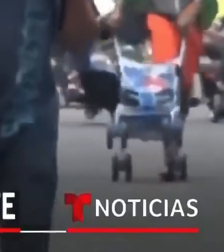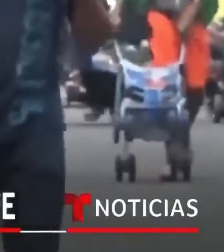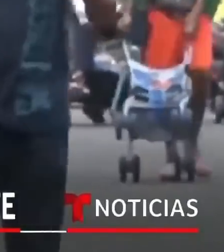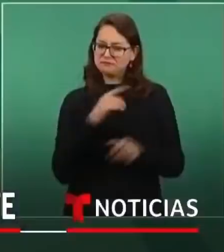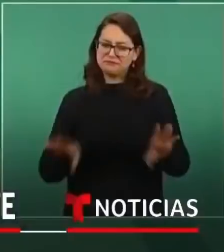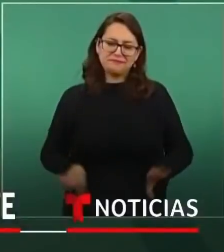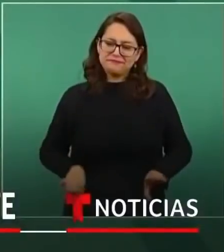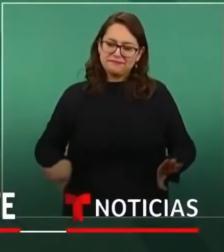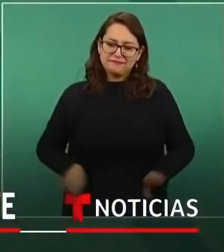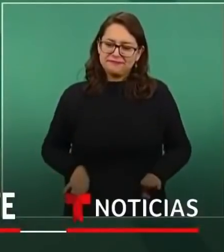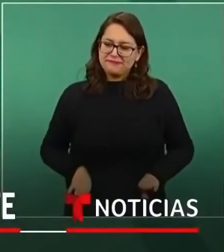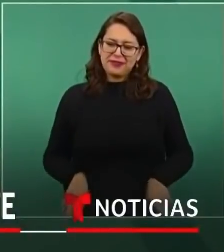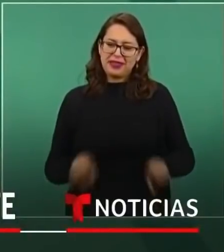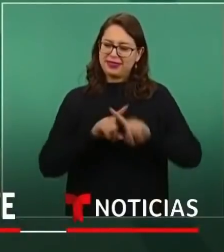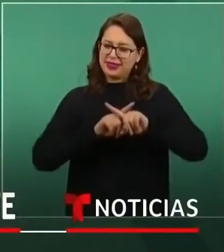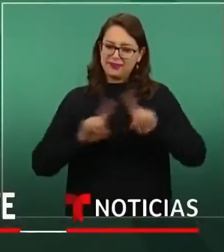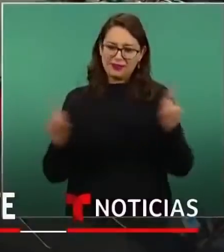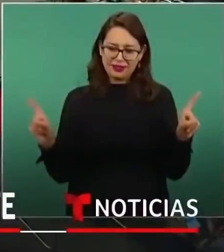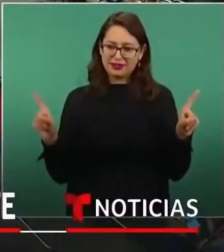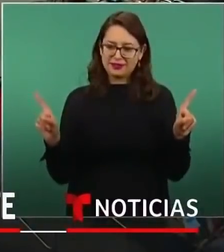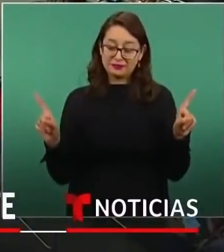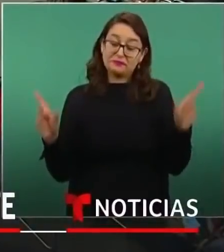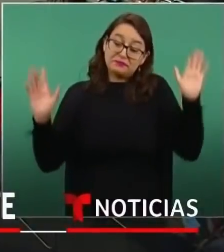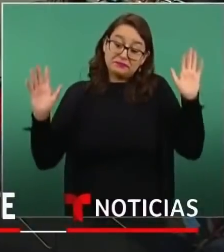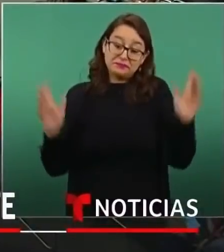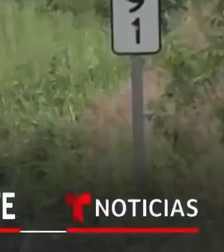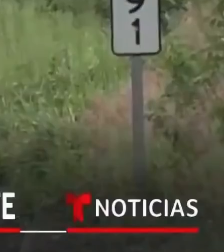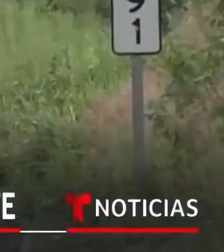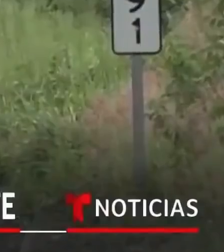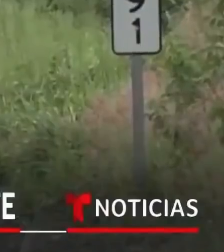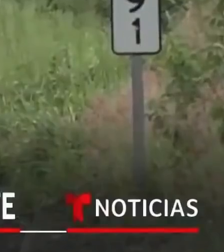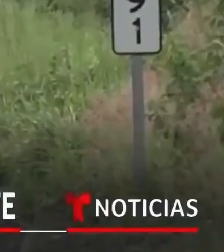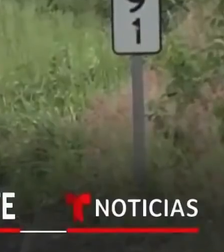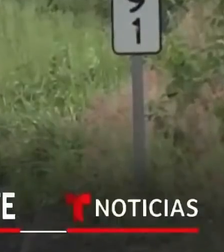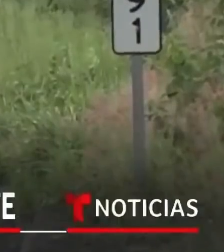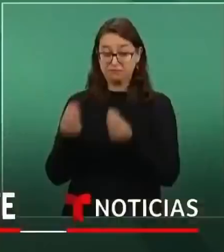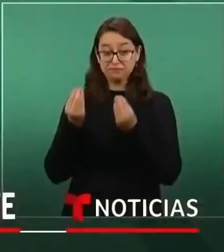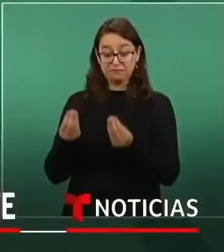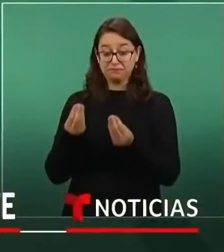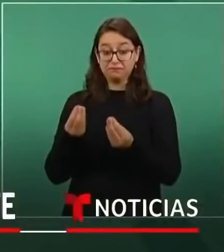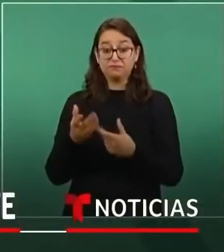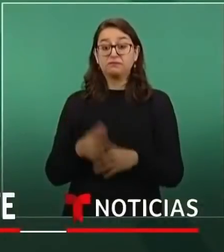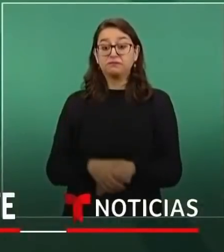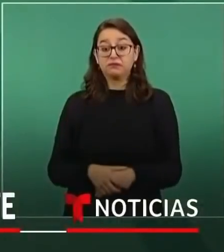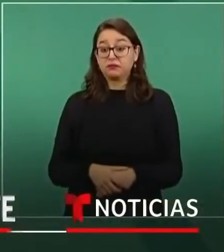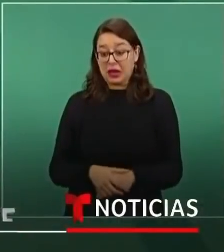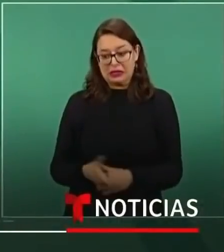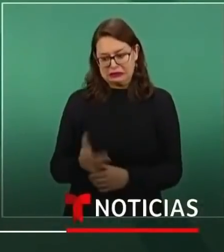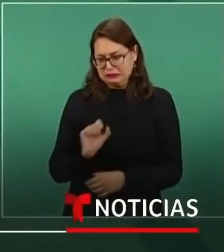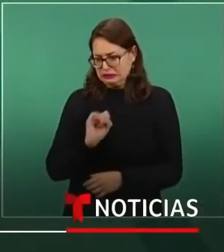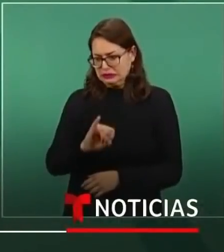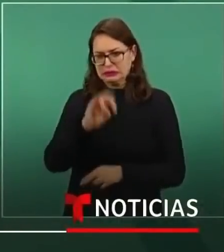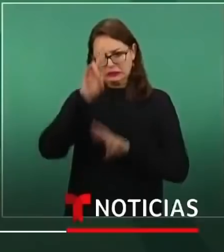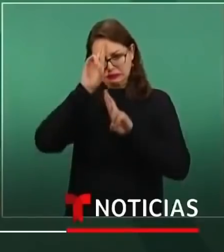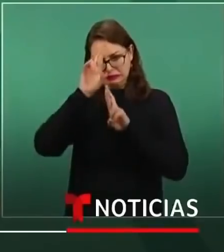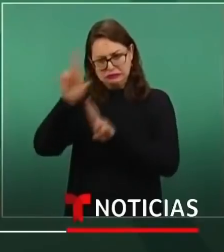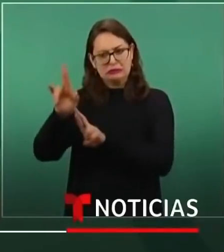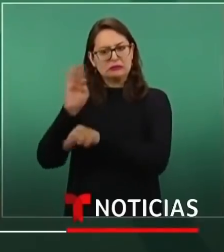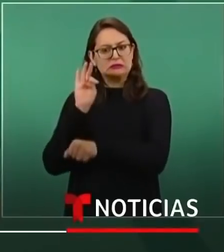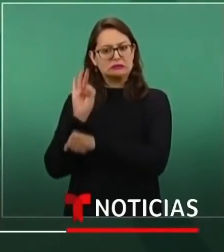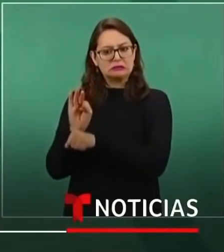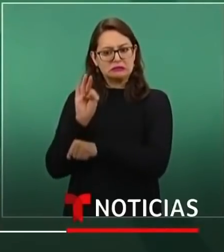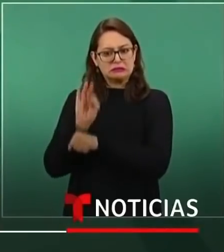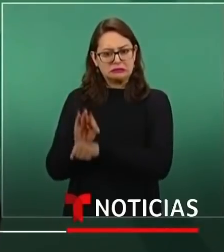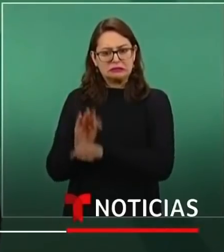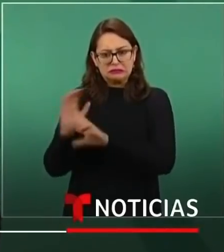suroriente mexicano, el presidente hoy aseguró que el gobierno ayuda mucho a los migrantes. Los protegemos,